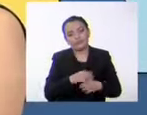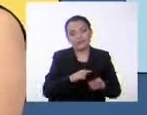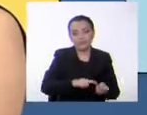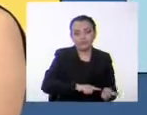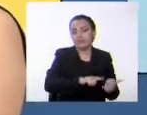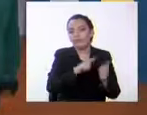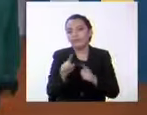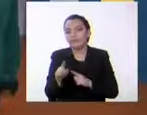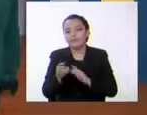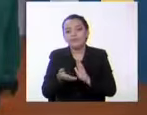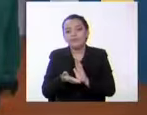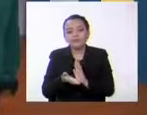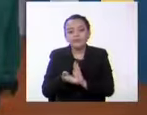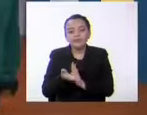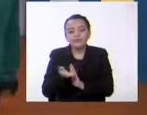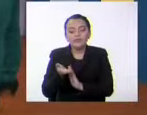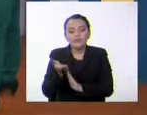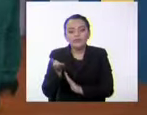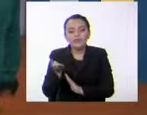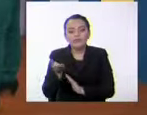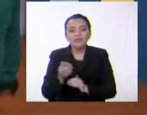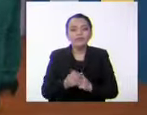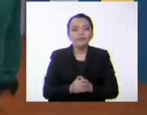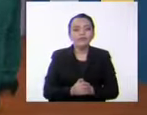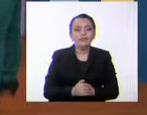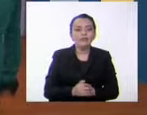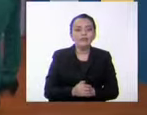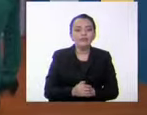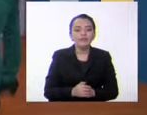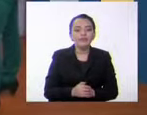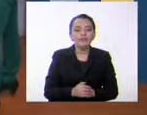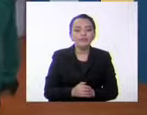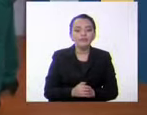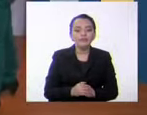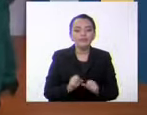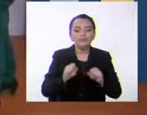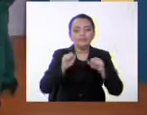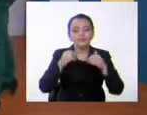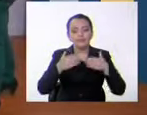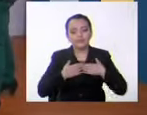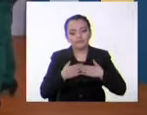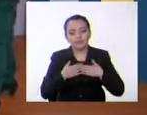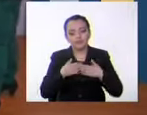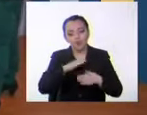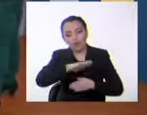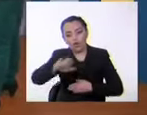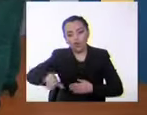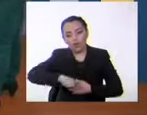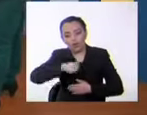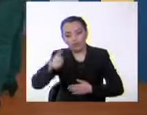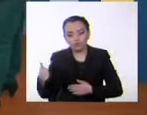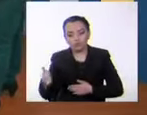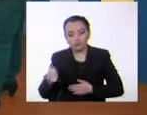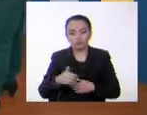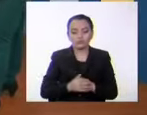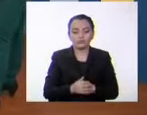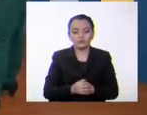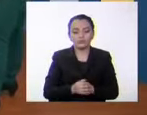seguir avanzando. También tenemos el otro lugar, ¿verdad?, representado acá, es